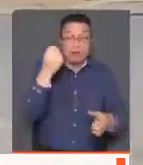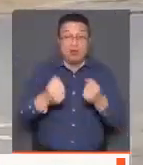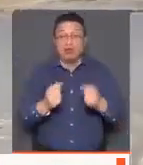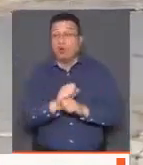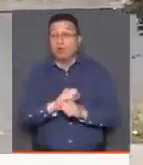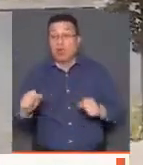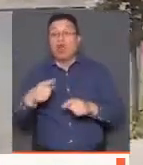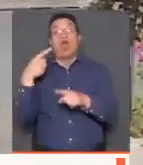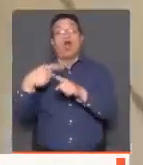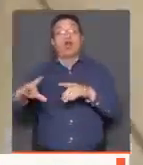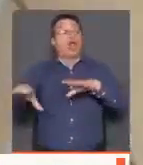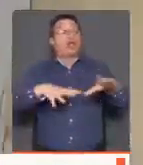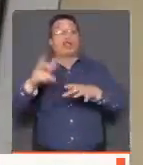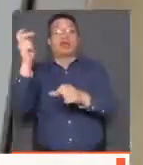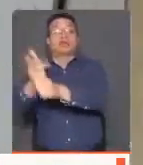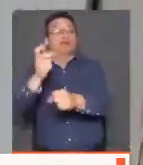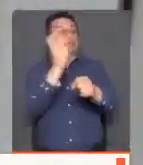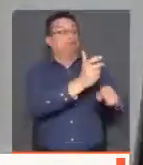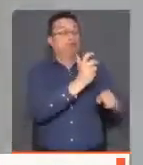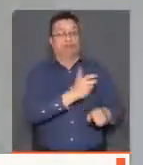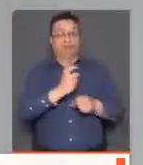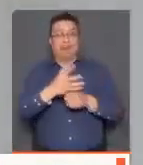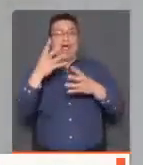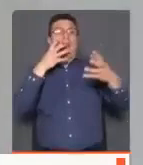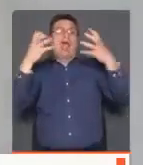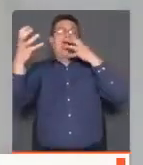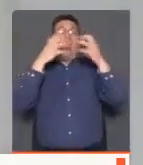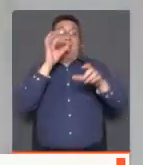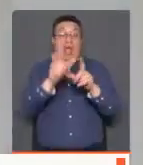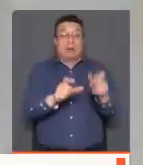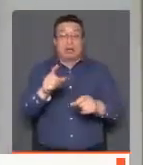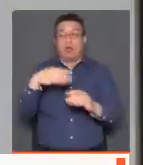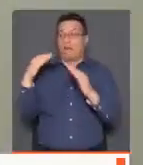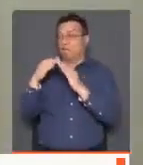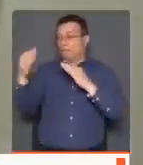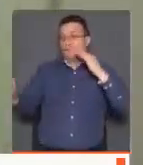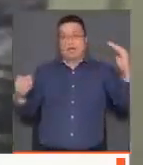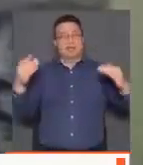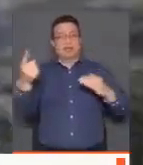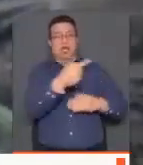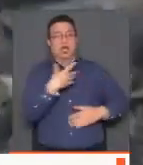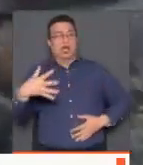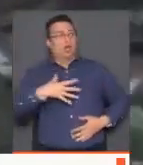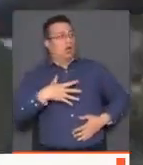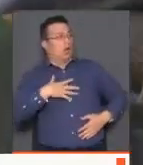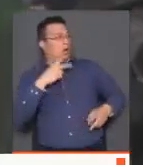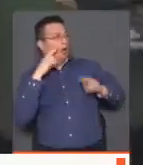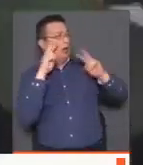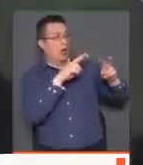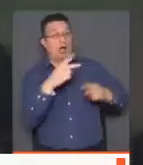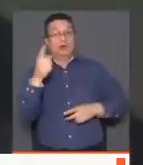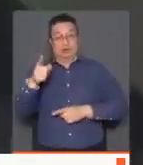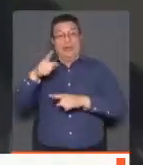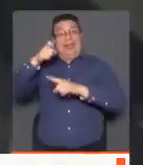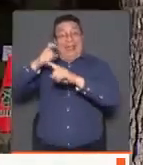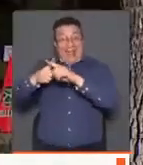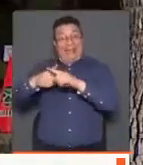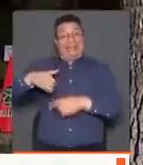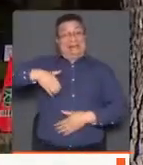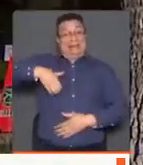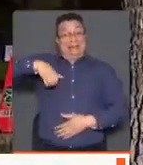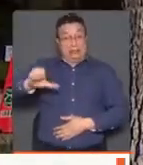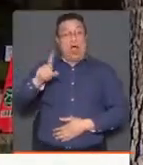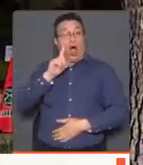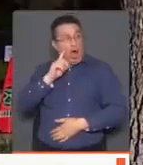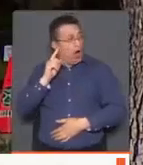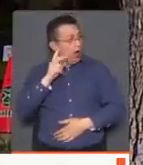robar especies del domicilio. Los gritos de la víctima alertaron a los vecinos del lugar, entre ellos un exfuncionario de la PDI que